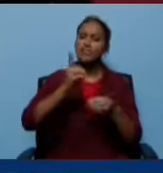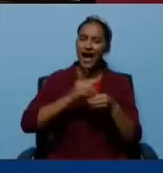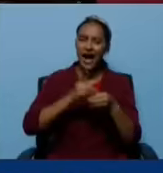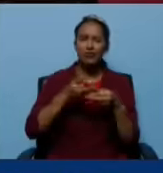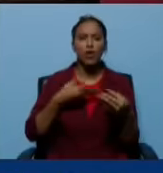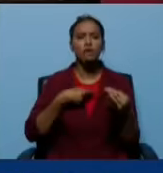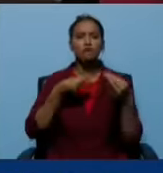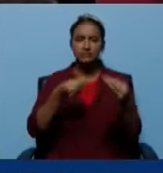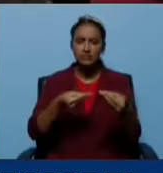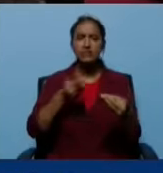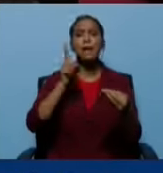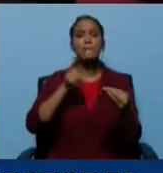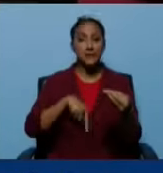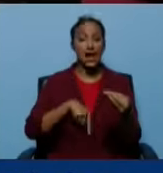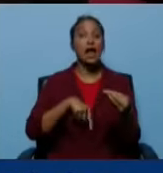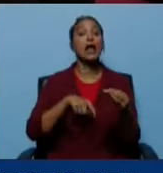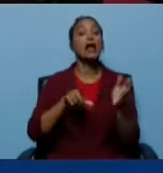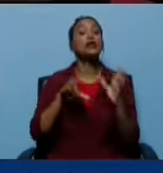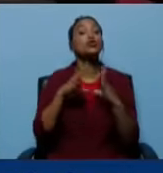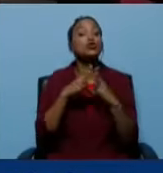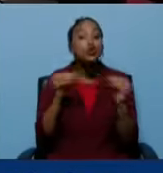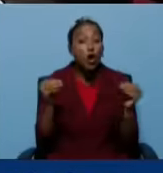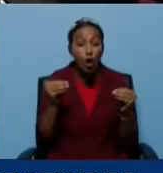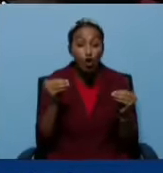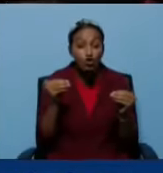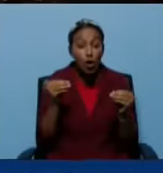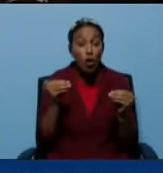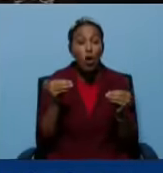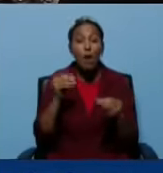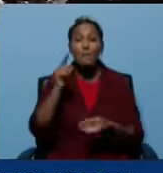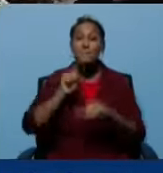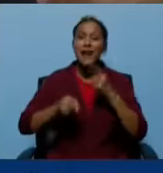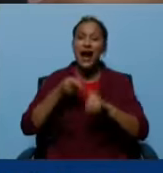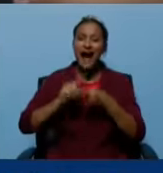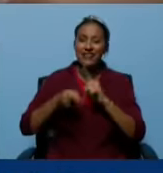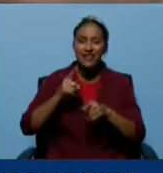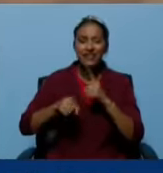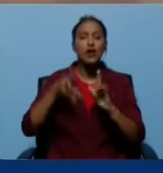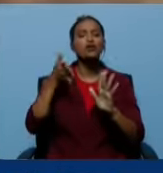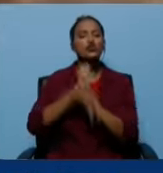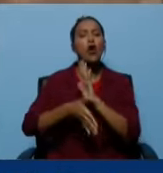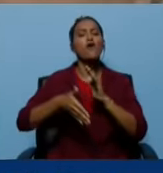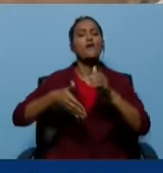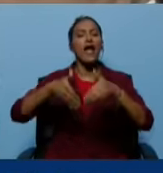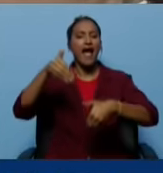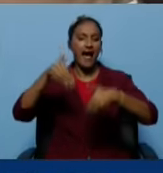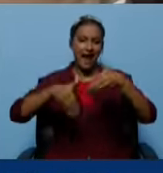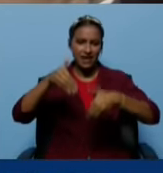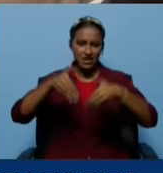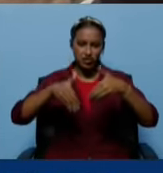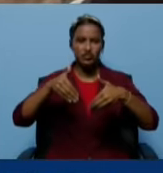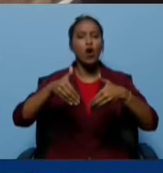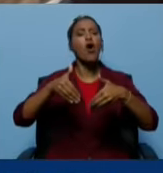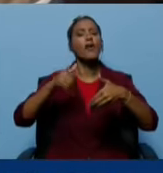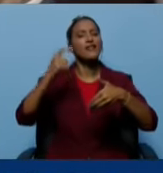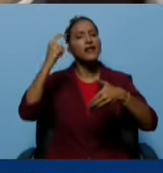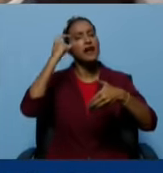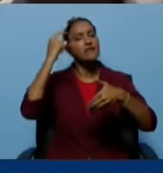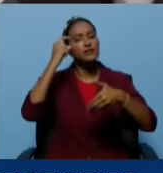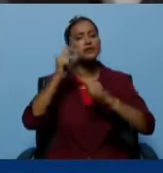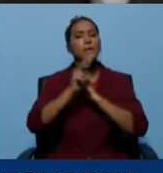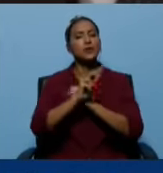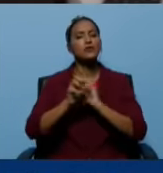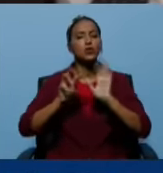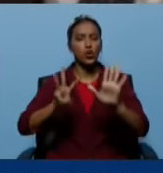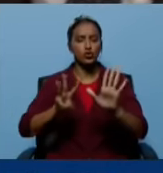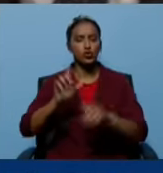y legalmente todo el material electoral vinculado a la elección presidencial celebrada el 28